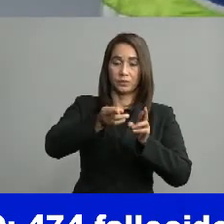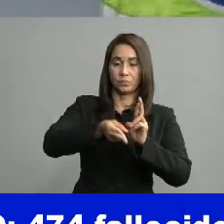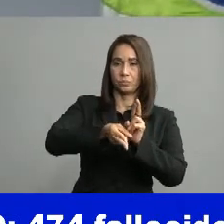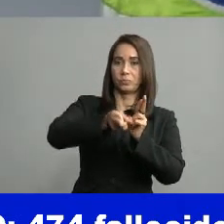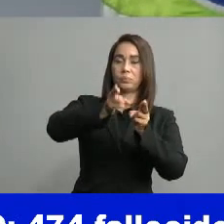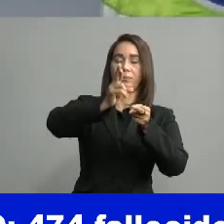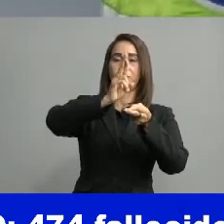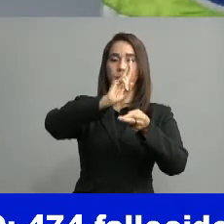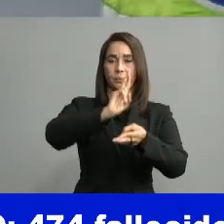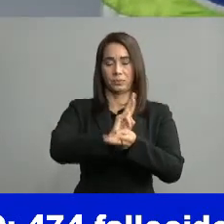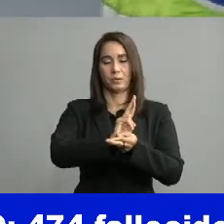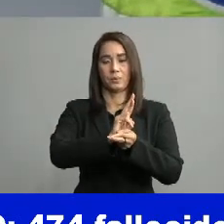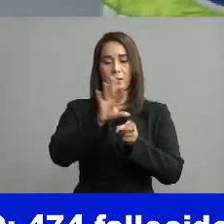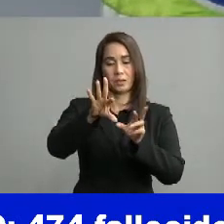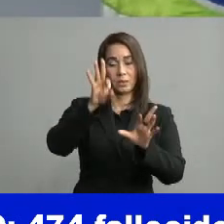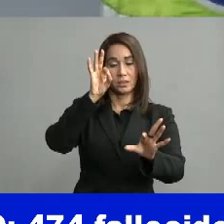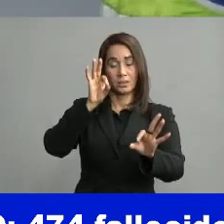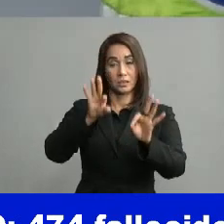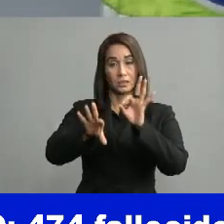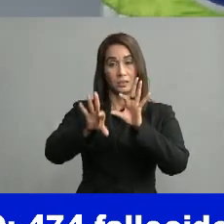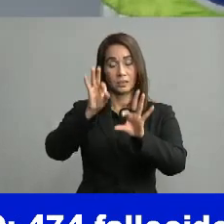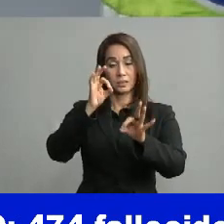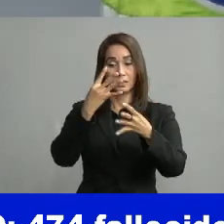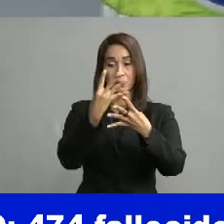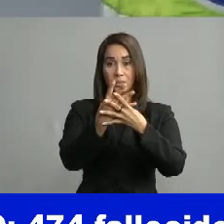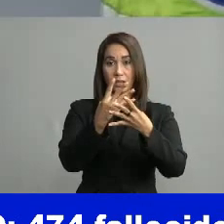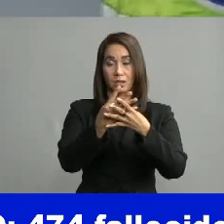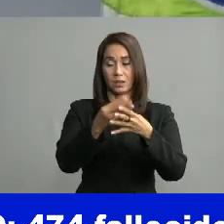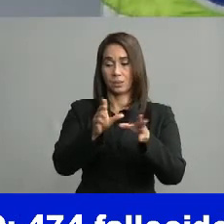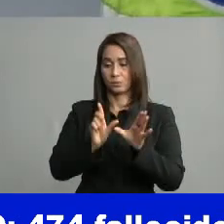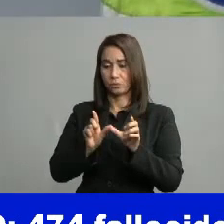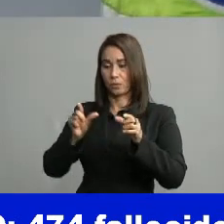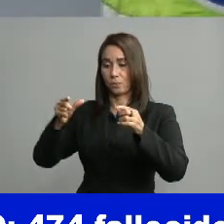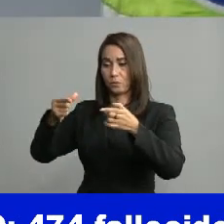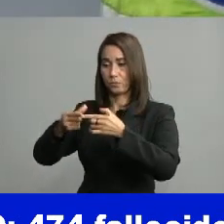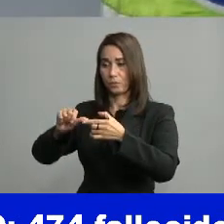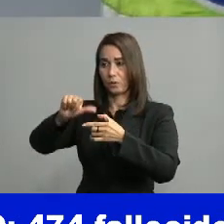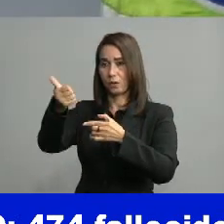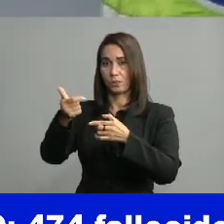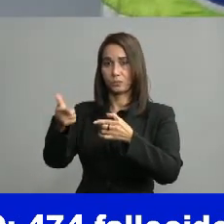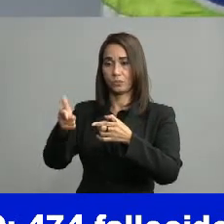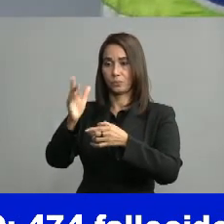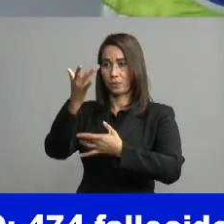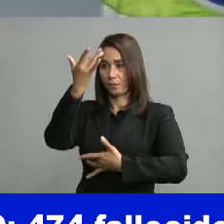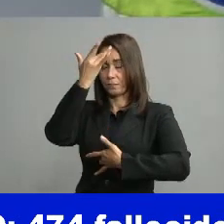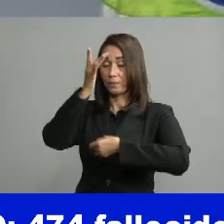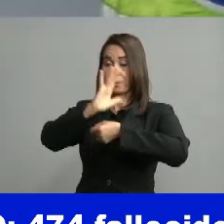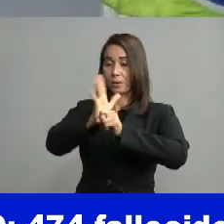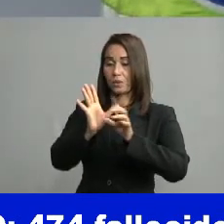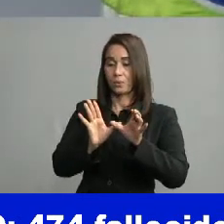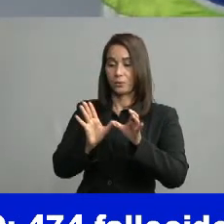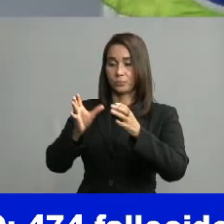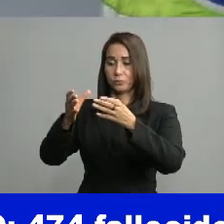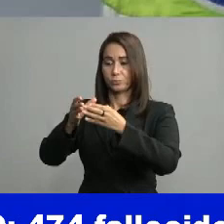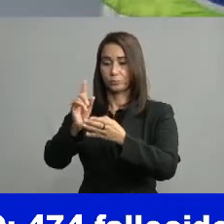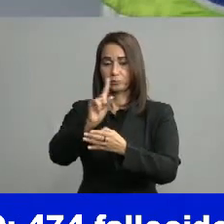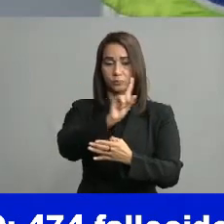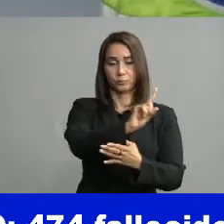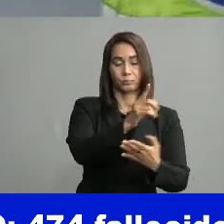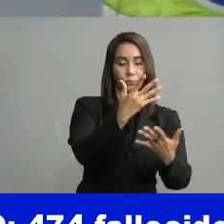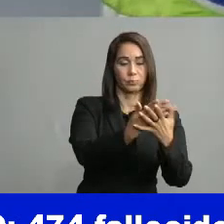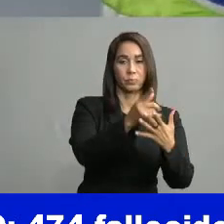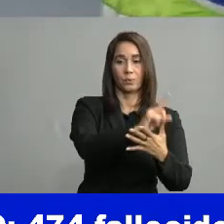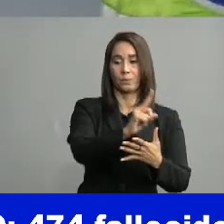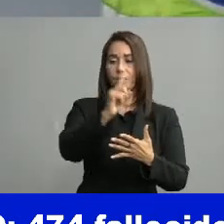distribución de los privados de libertad en otros centros de aislamiento, según sea el